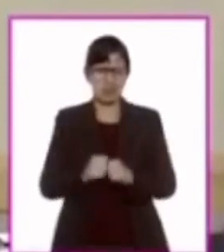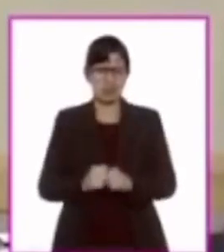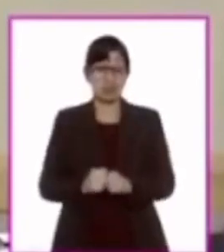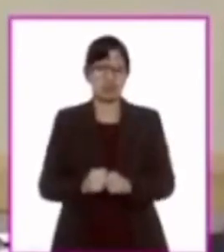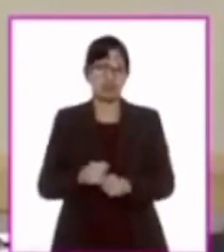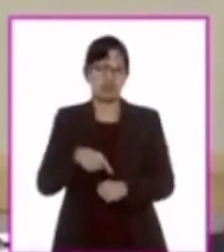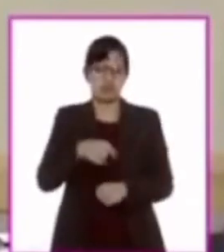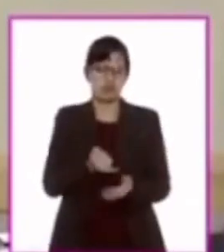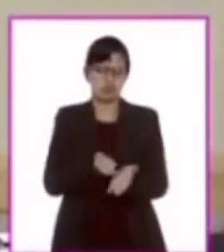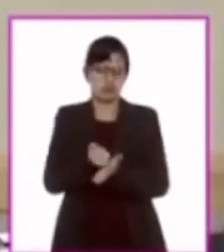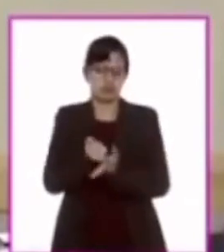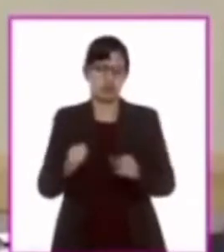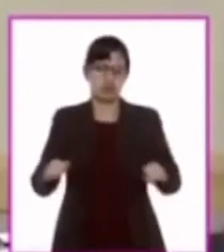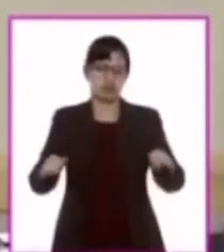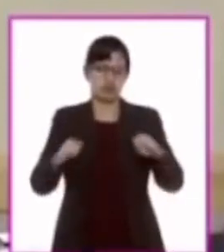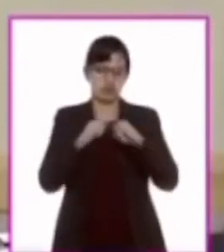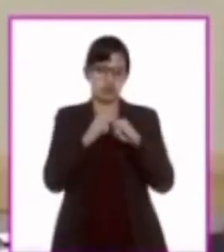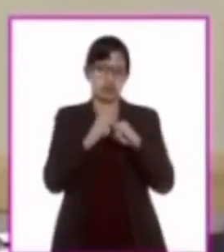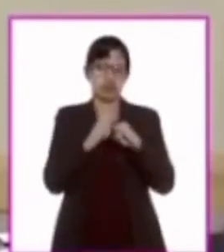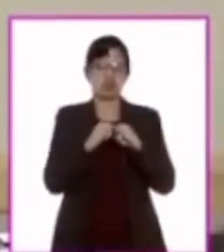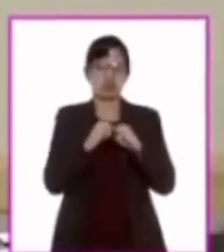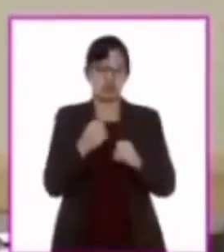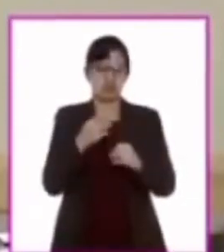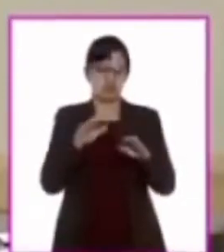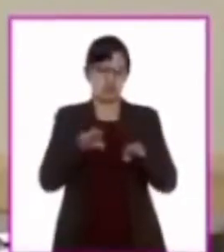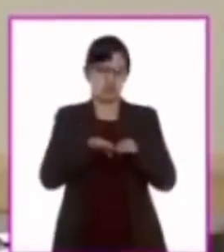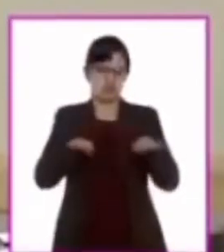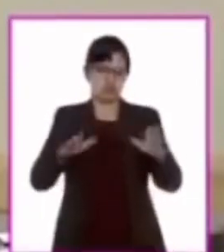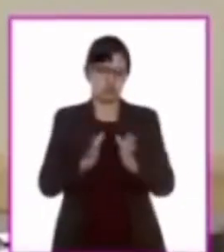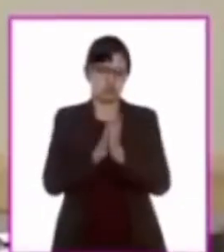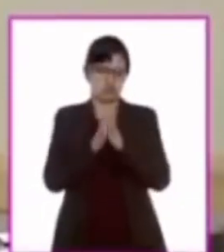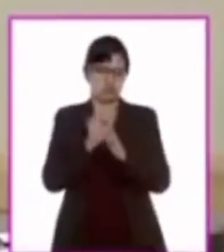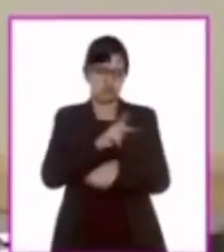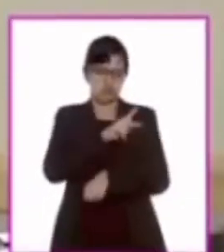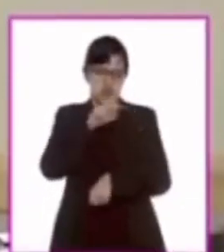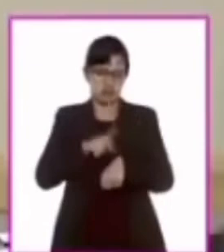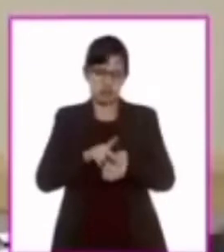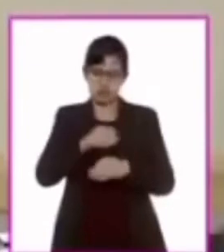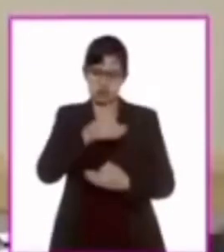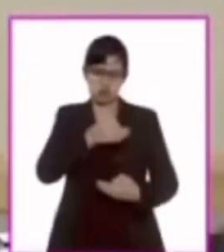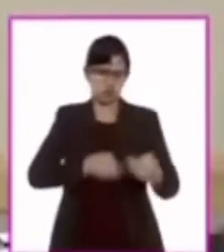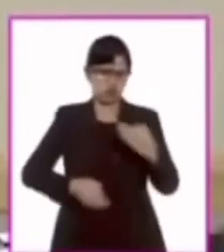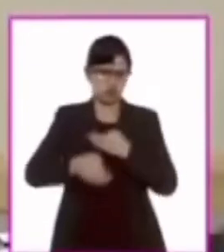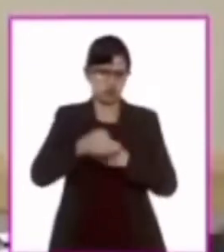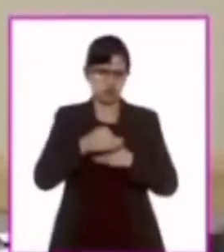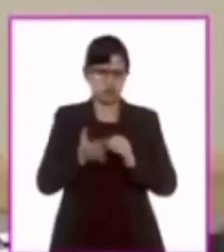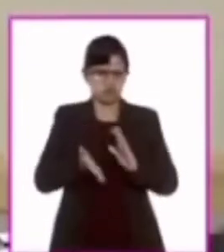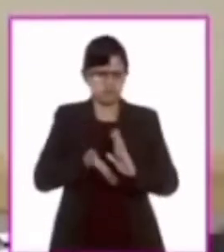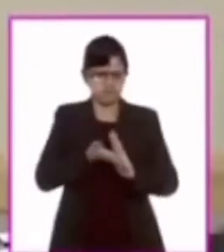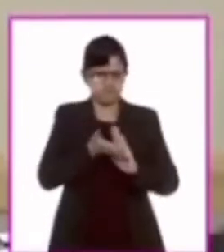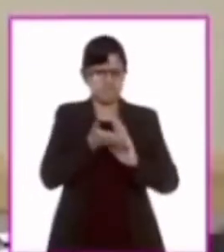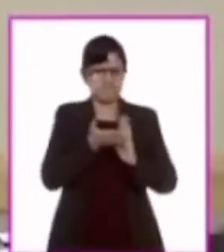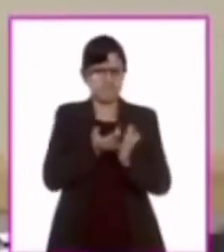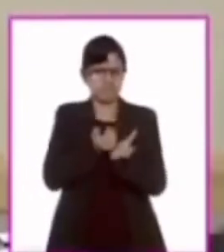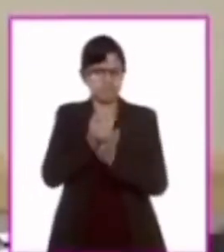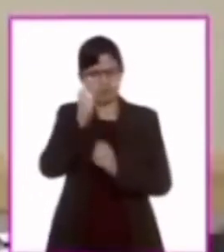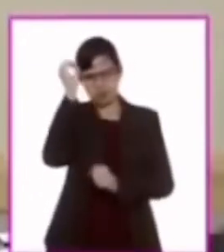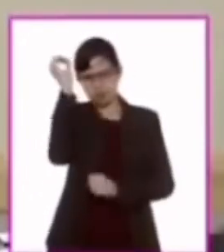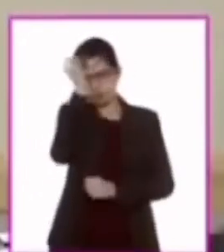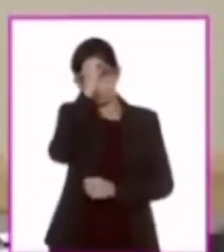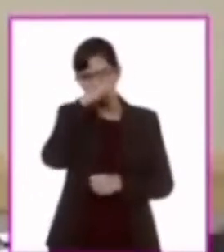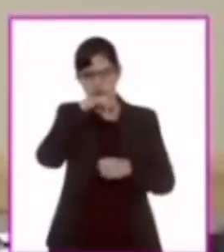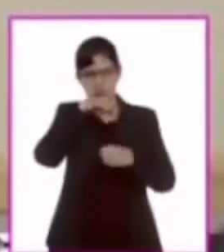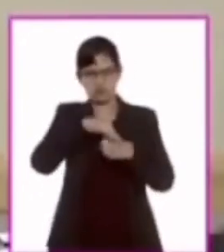institución así como la democracia y particularmente en nuestro país es una construcción colectiva la defensa y mejoramiento de la